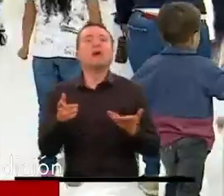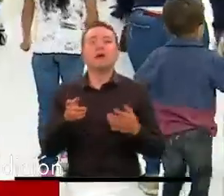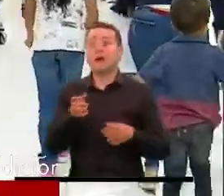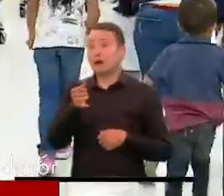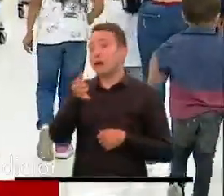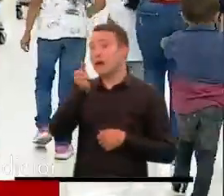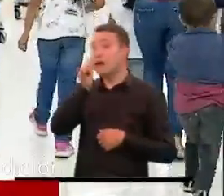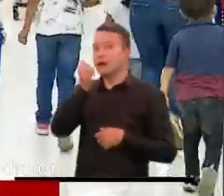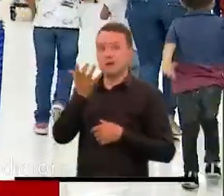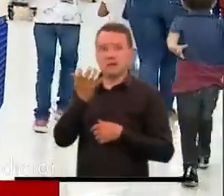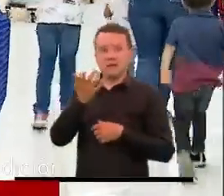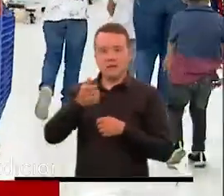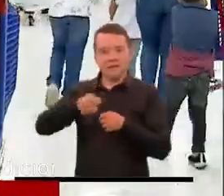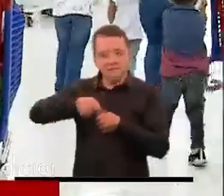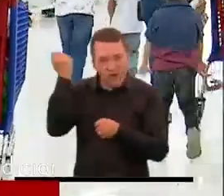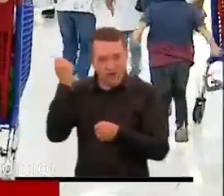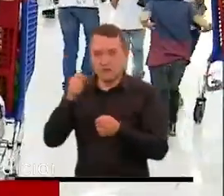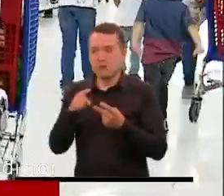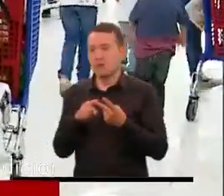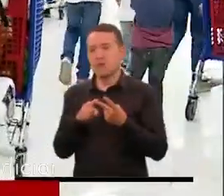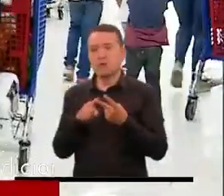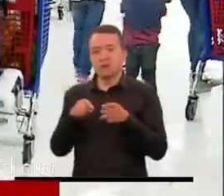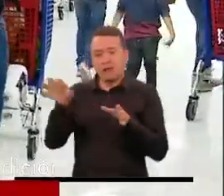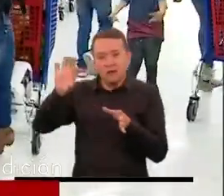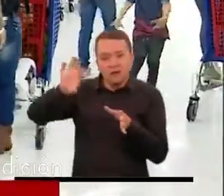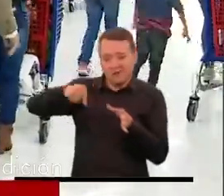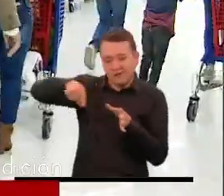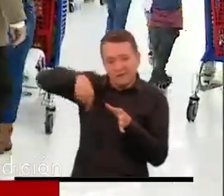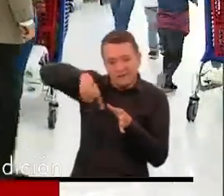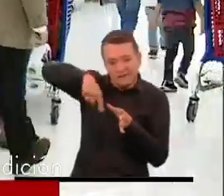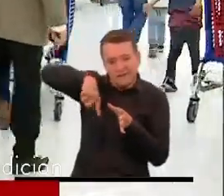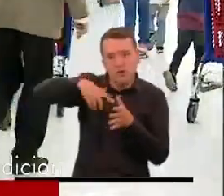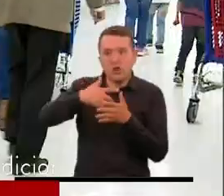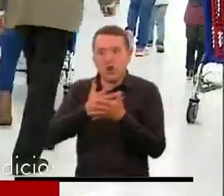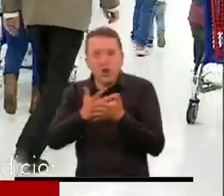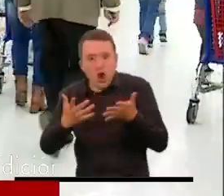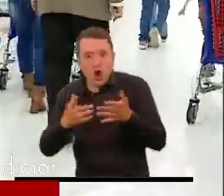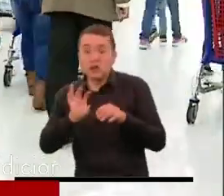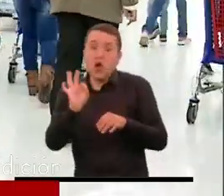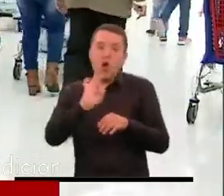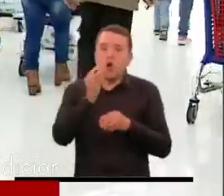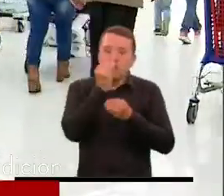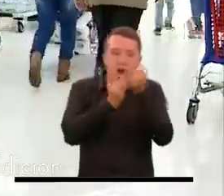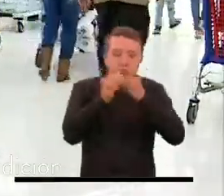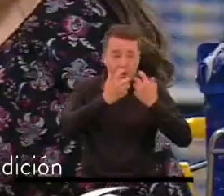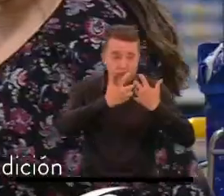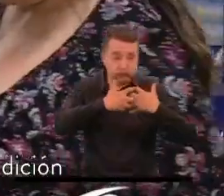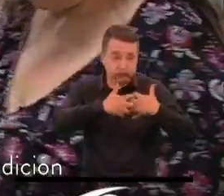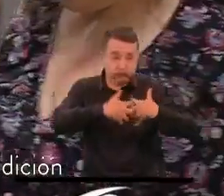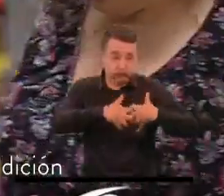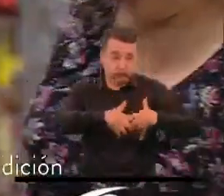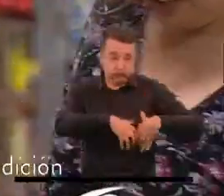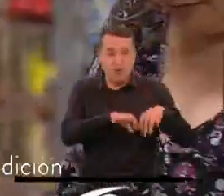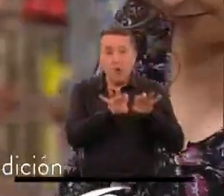bebidas azucaradas, tales como gaseosas y refrescos, al igual que alimentos ultraprocesados, entre ellos